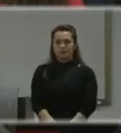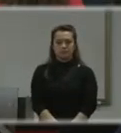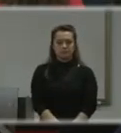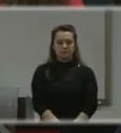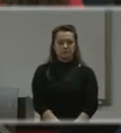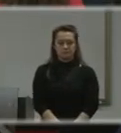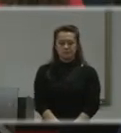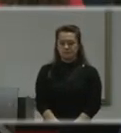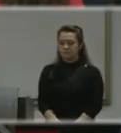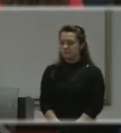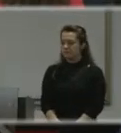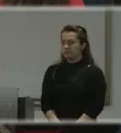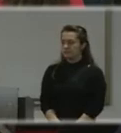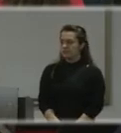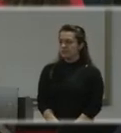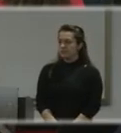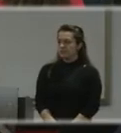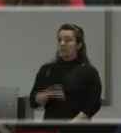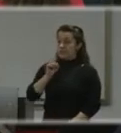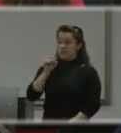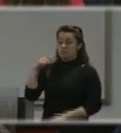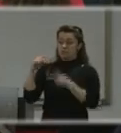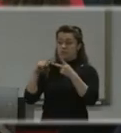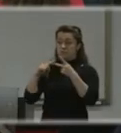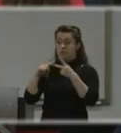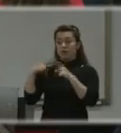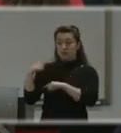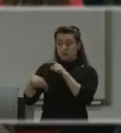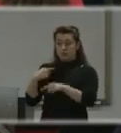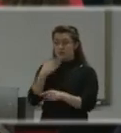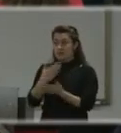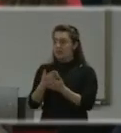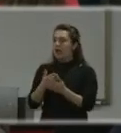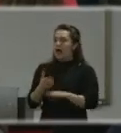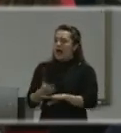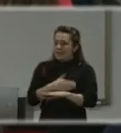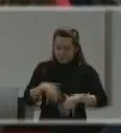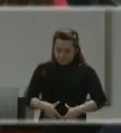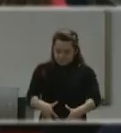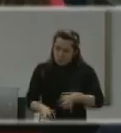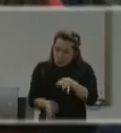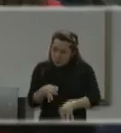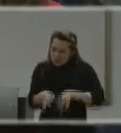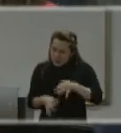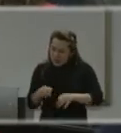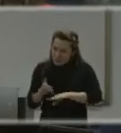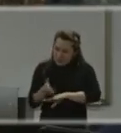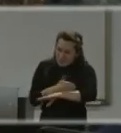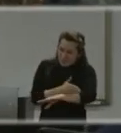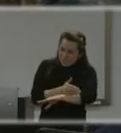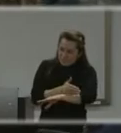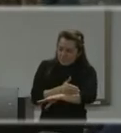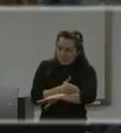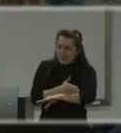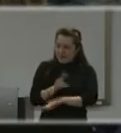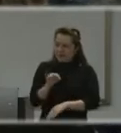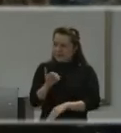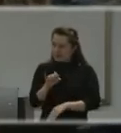Y esos son entonces derechos reproductivos y por ejemplo, también cuidado prenatal, todo lo que dice Mónica de servicios. ¿Y derechos